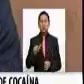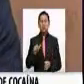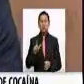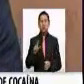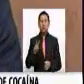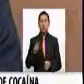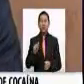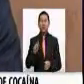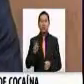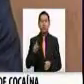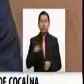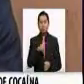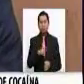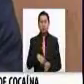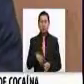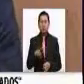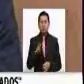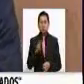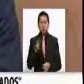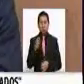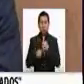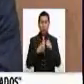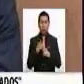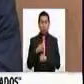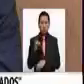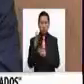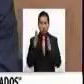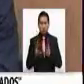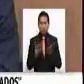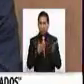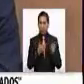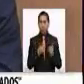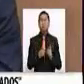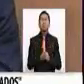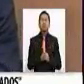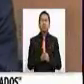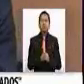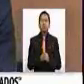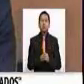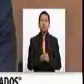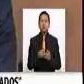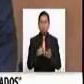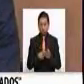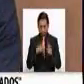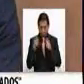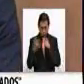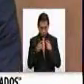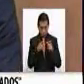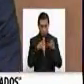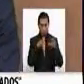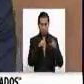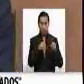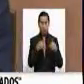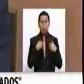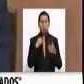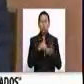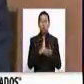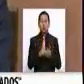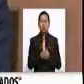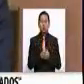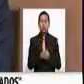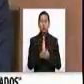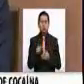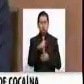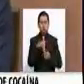boliviana de 27 años de edad el operativo se prevé 1